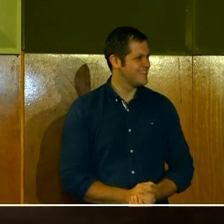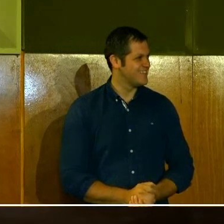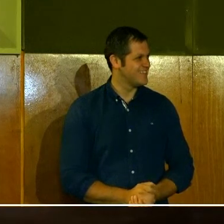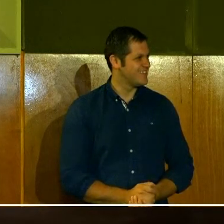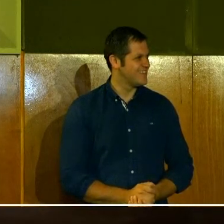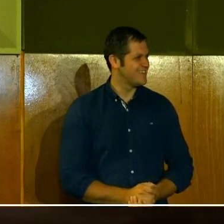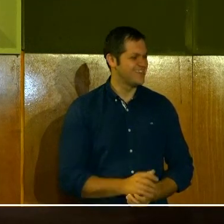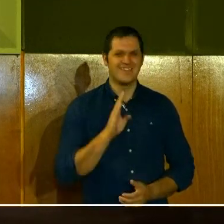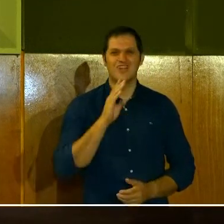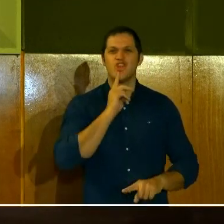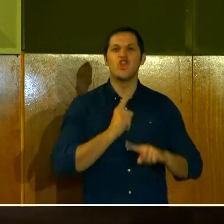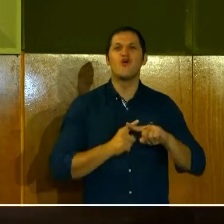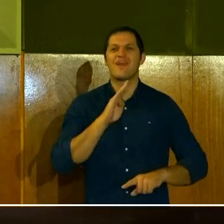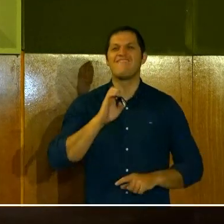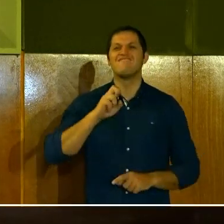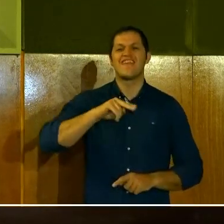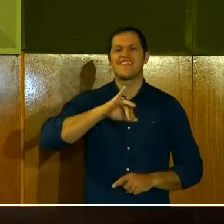bravo